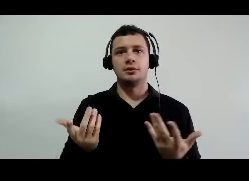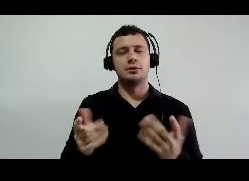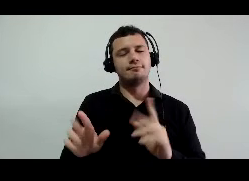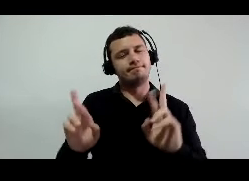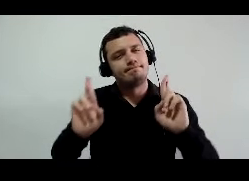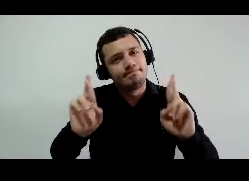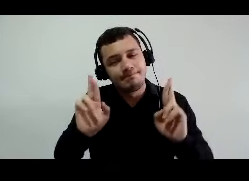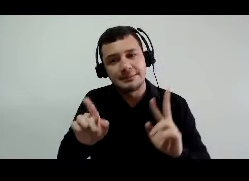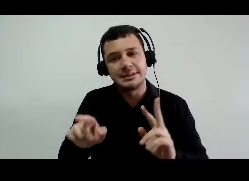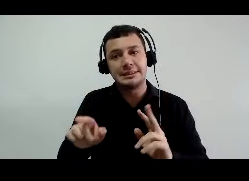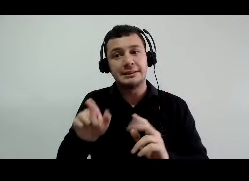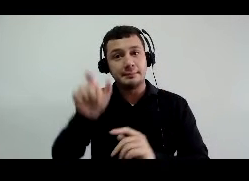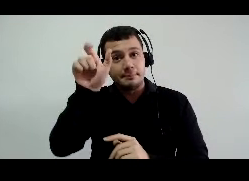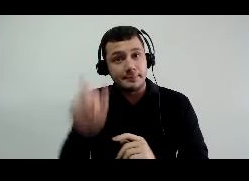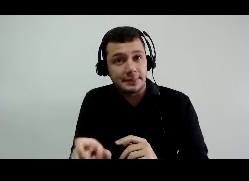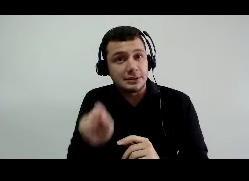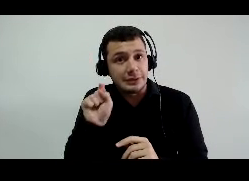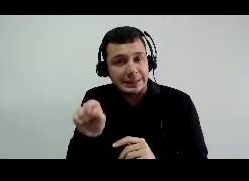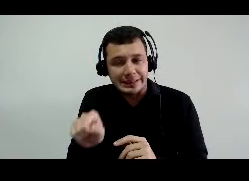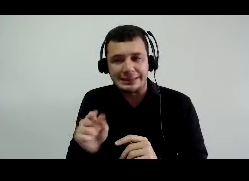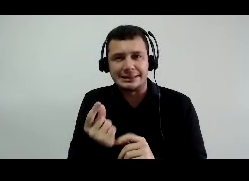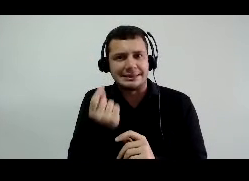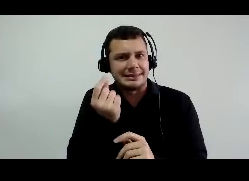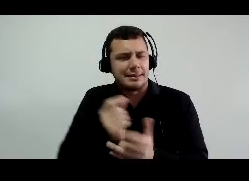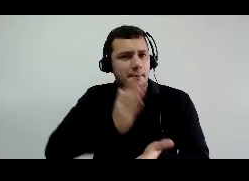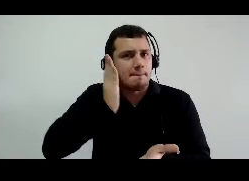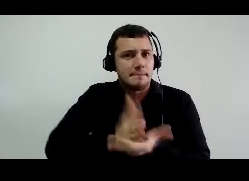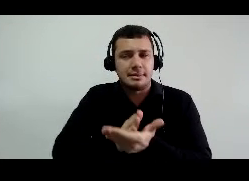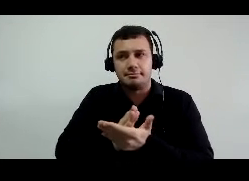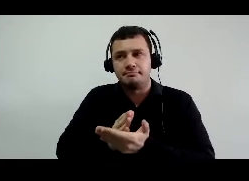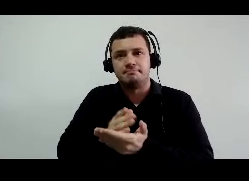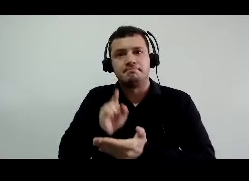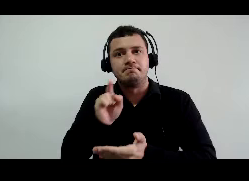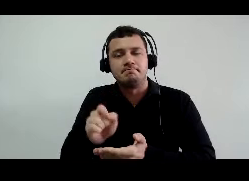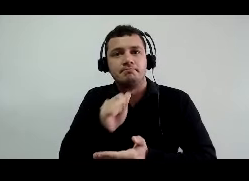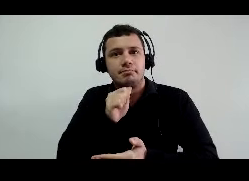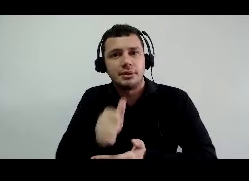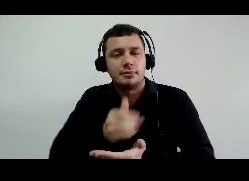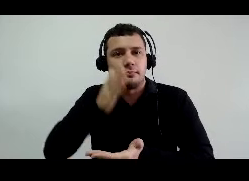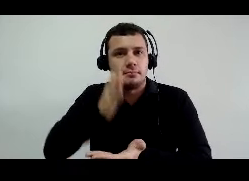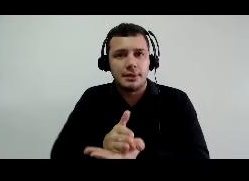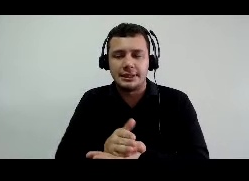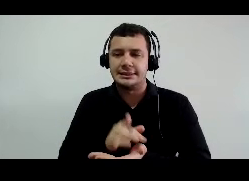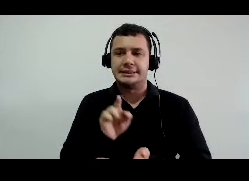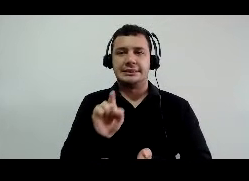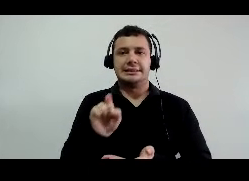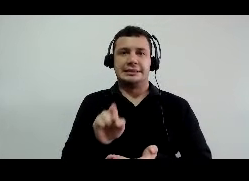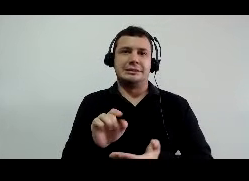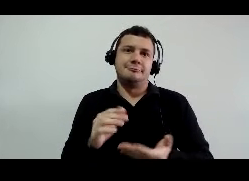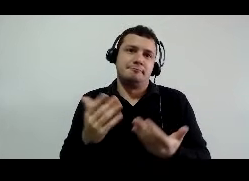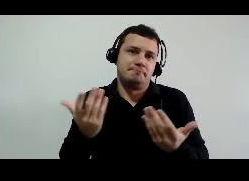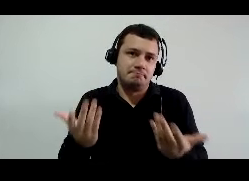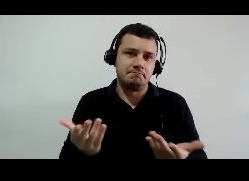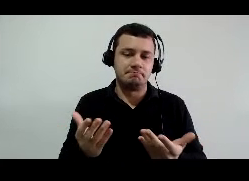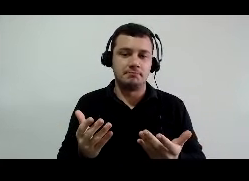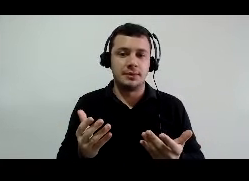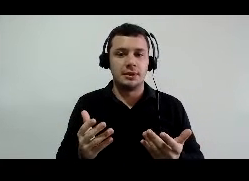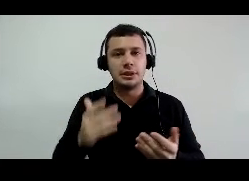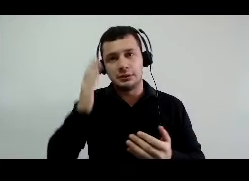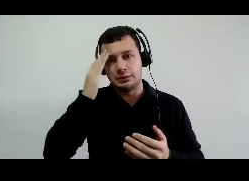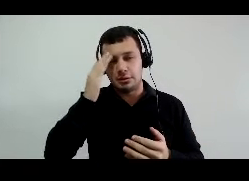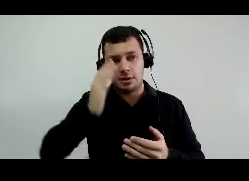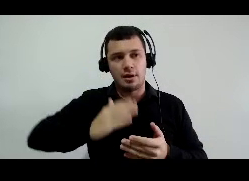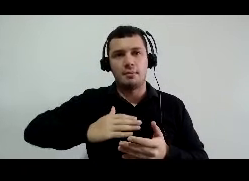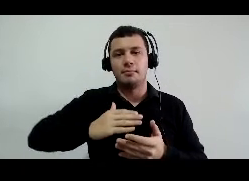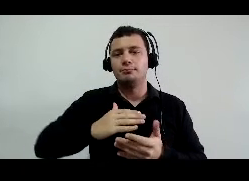a eliminar ese riesgo de atención, ese riesgo de eventos adversos, pero sabemos que el riesgo nunca es cero